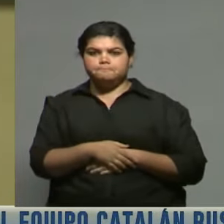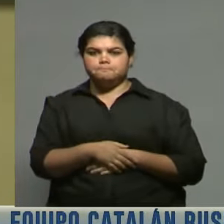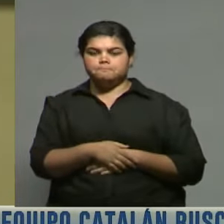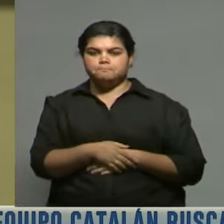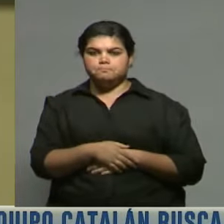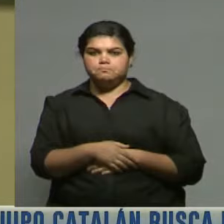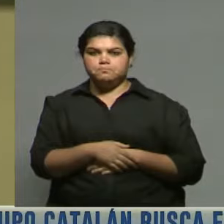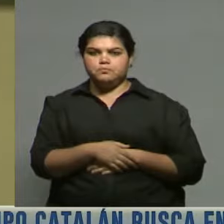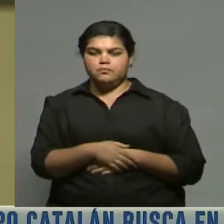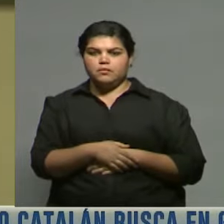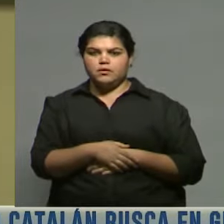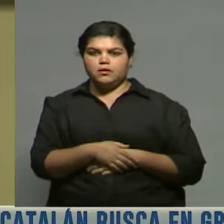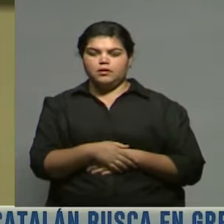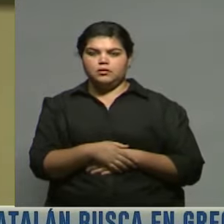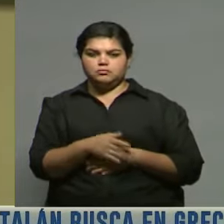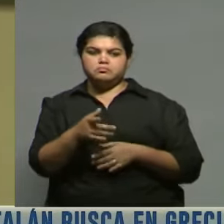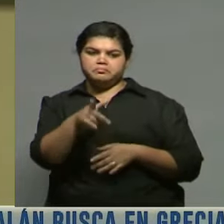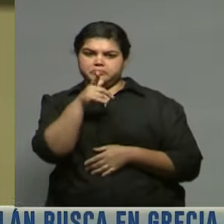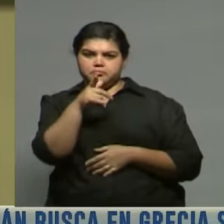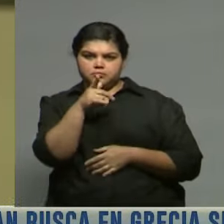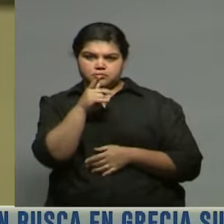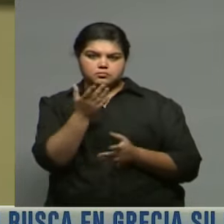Me parece que estábamos reubicándonos.